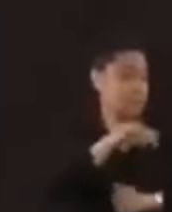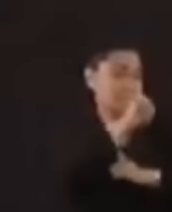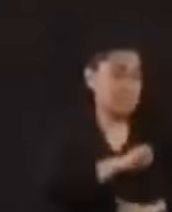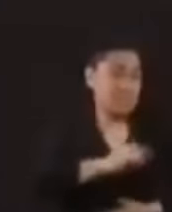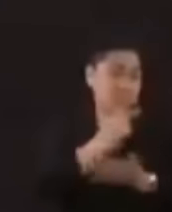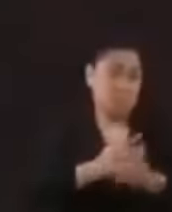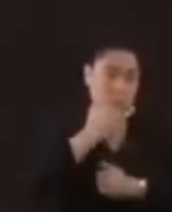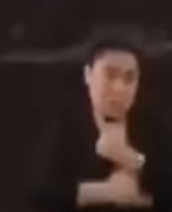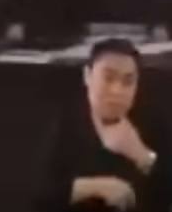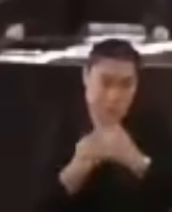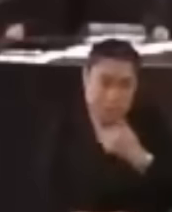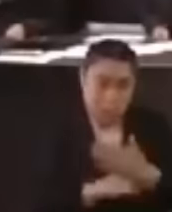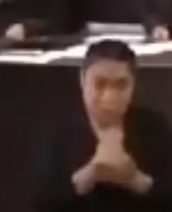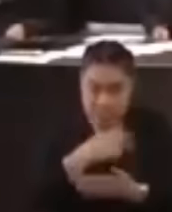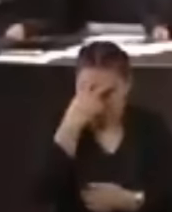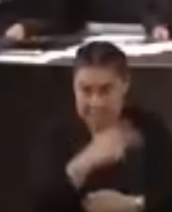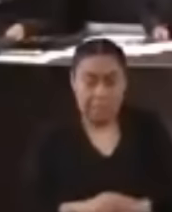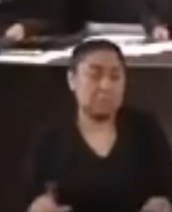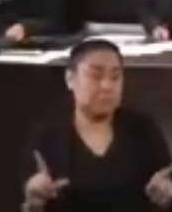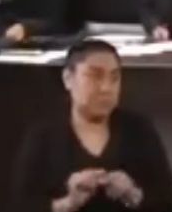de México. ¿Es cuánto, presidenta?